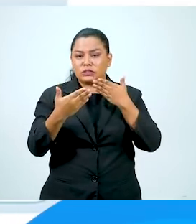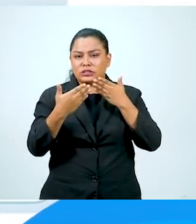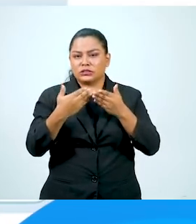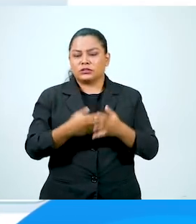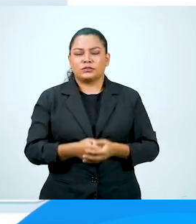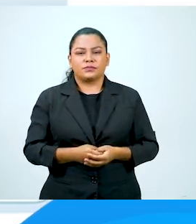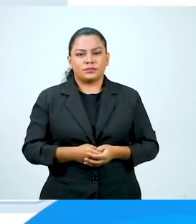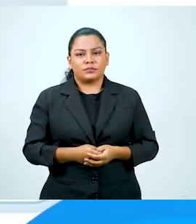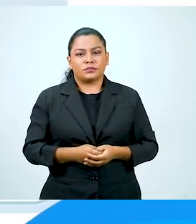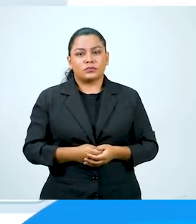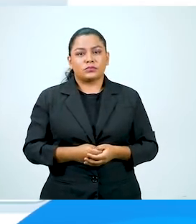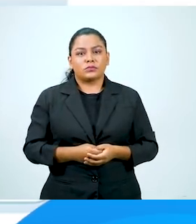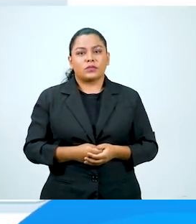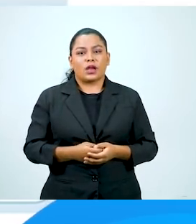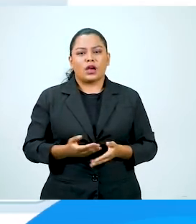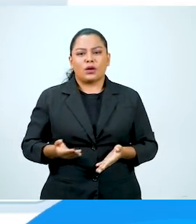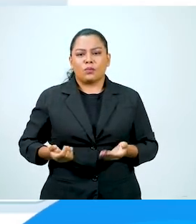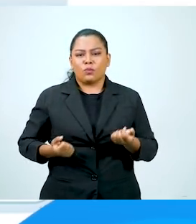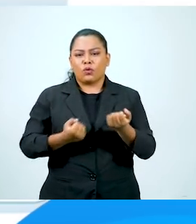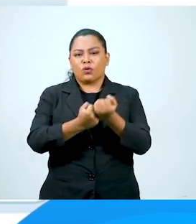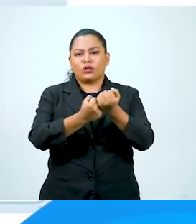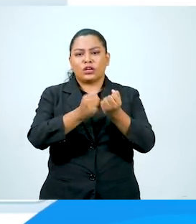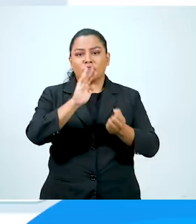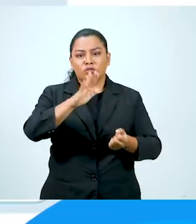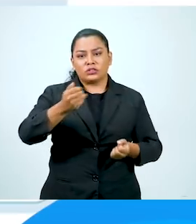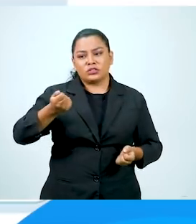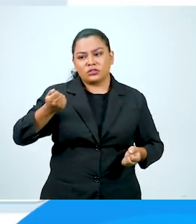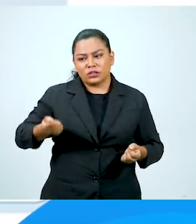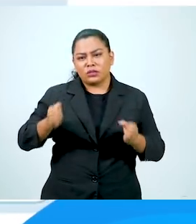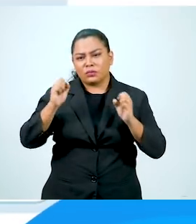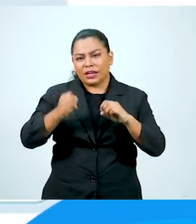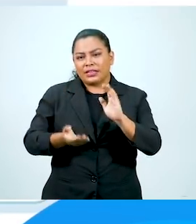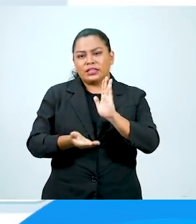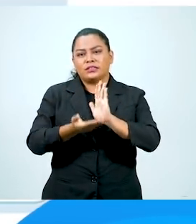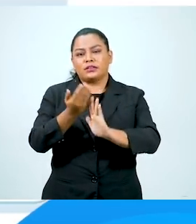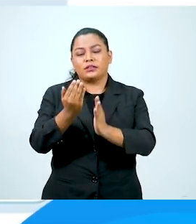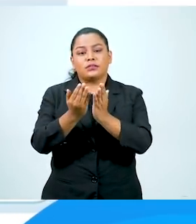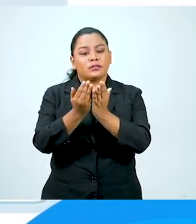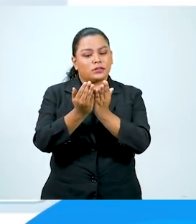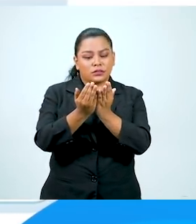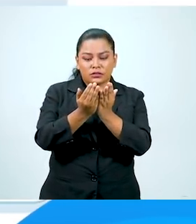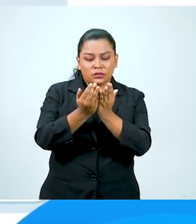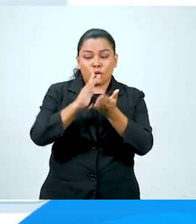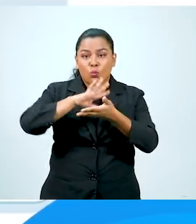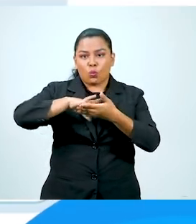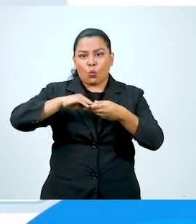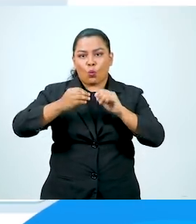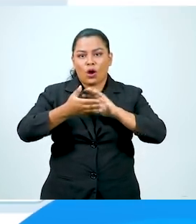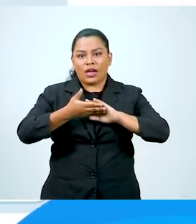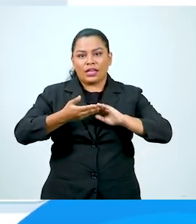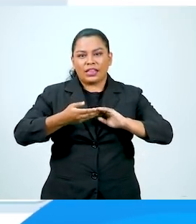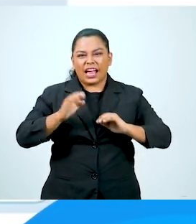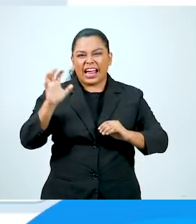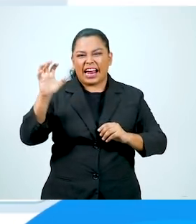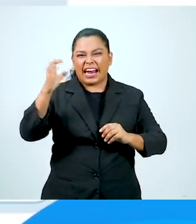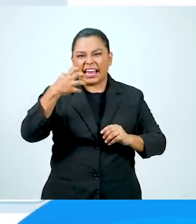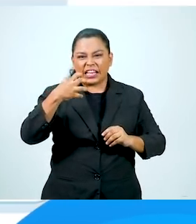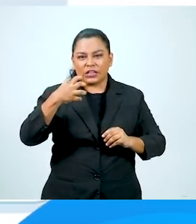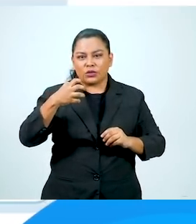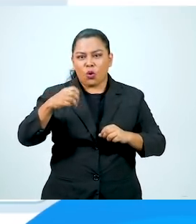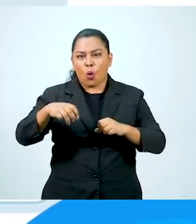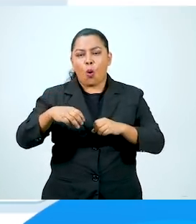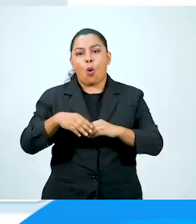indicación dice: oriente al estudiantado para que desarrolle la lectura del fragmento del cuento El gato con